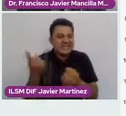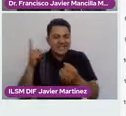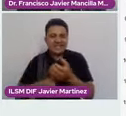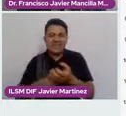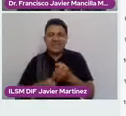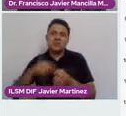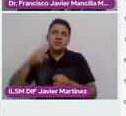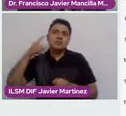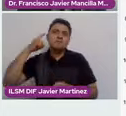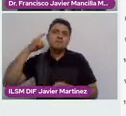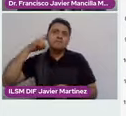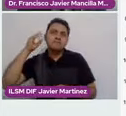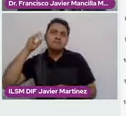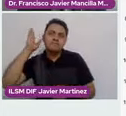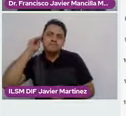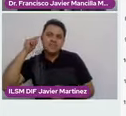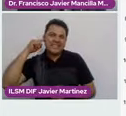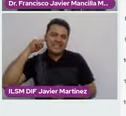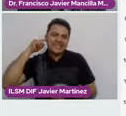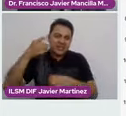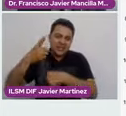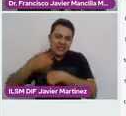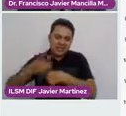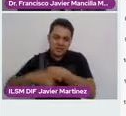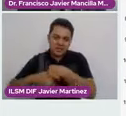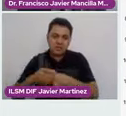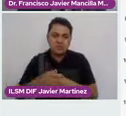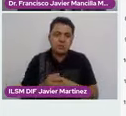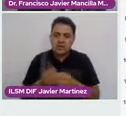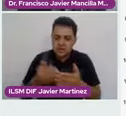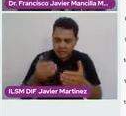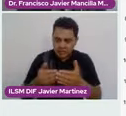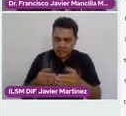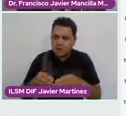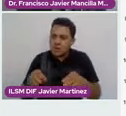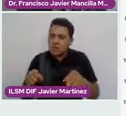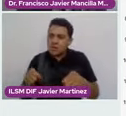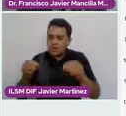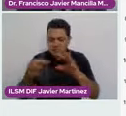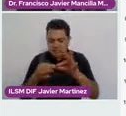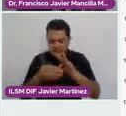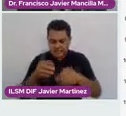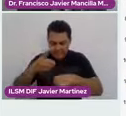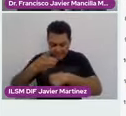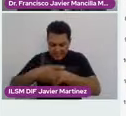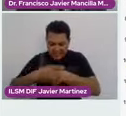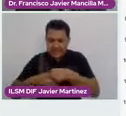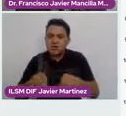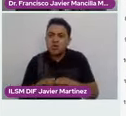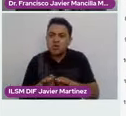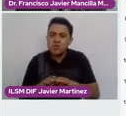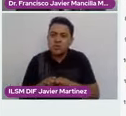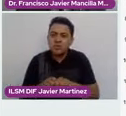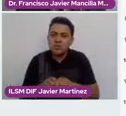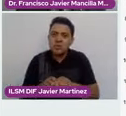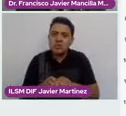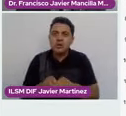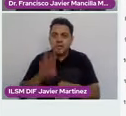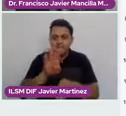hablar. ¿Cómo es la manera de decir que está dañado? Un grito. Y este grito se